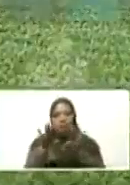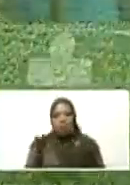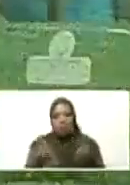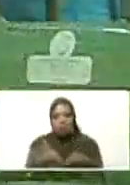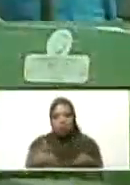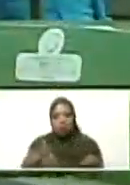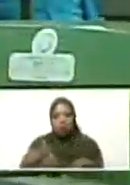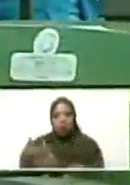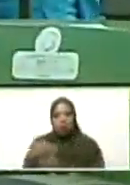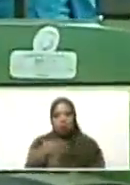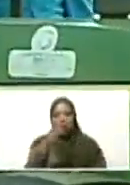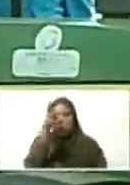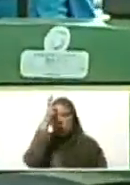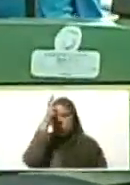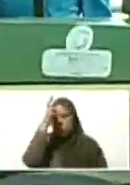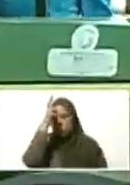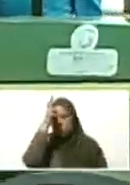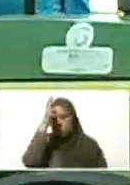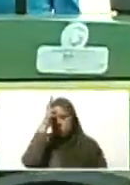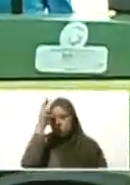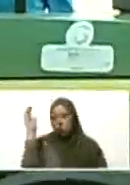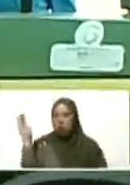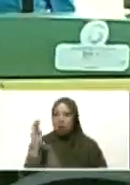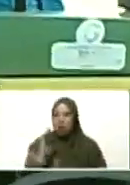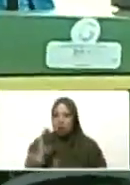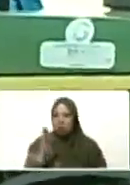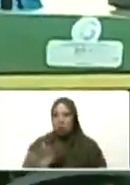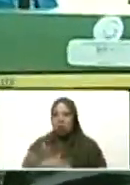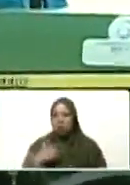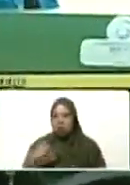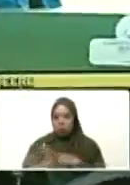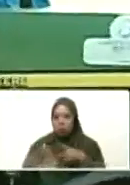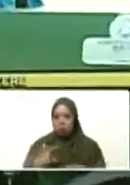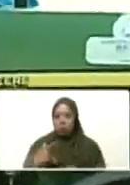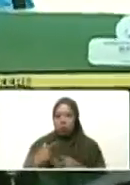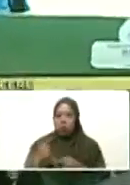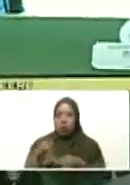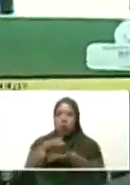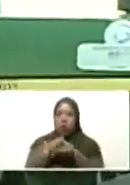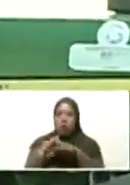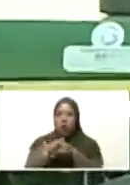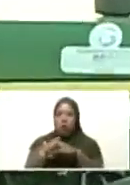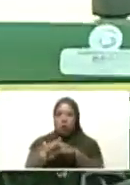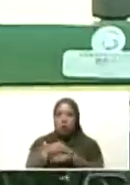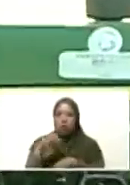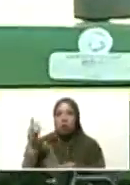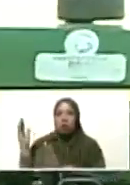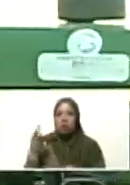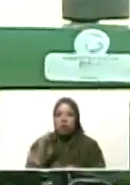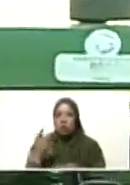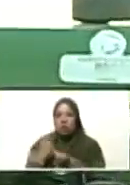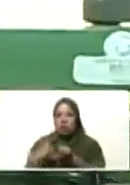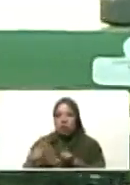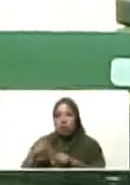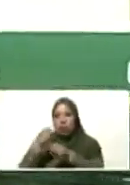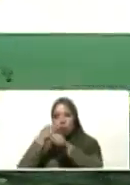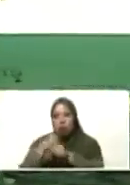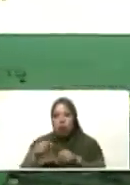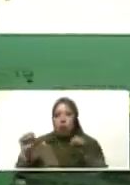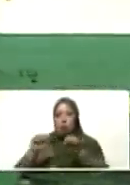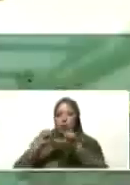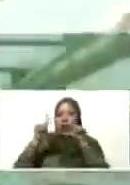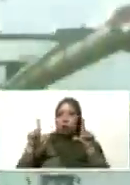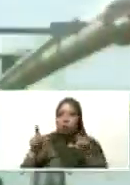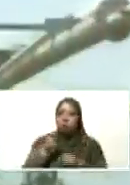de Turquía. Con correcto, los turcos quieren venir a producir. Con la presencia de nuestro ministro Castro Soteldo. Se quedaron, presidente,